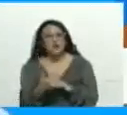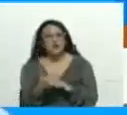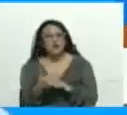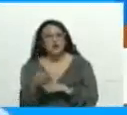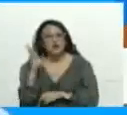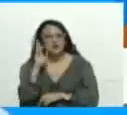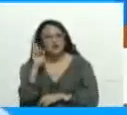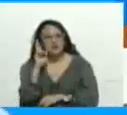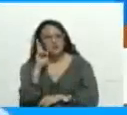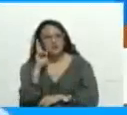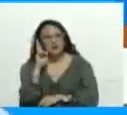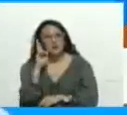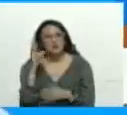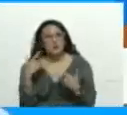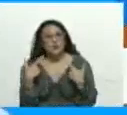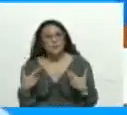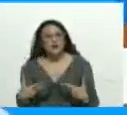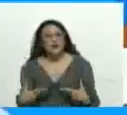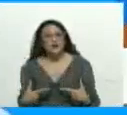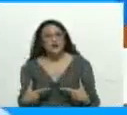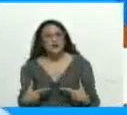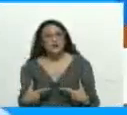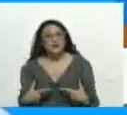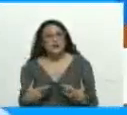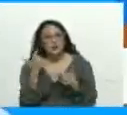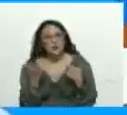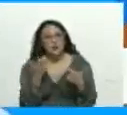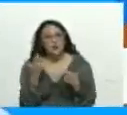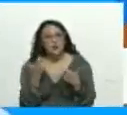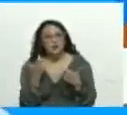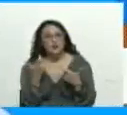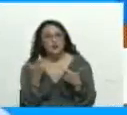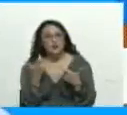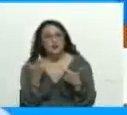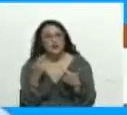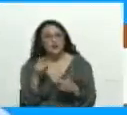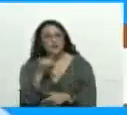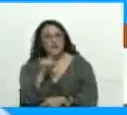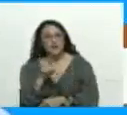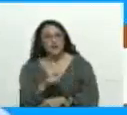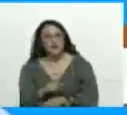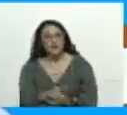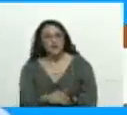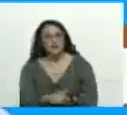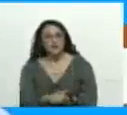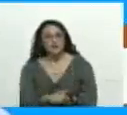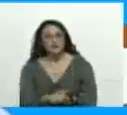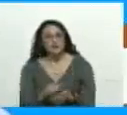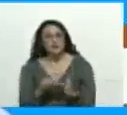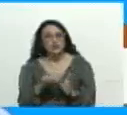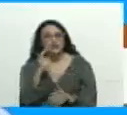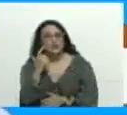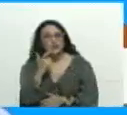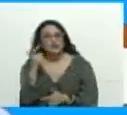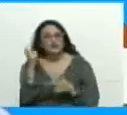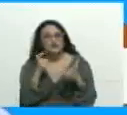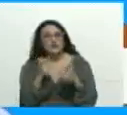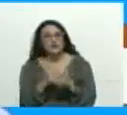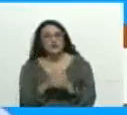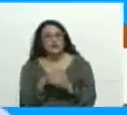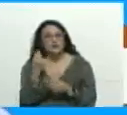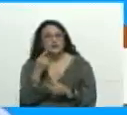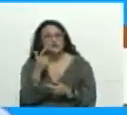razonamiento humanista en el que tú preguntas Tania dónde buscaba Chávez y